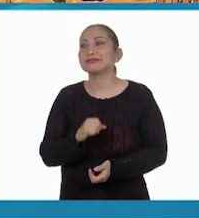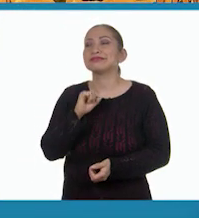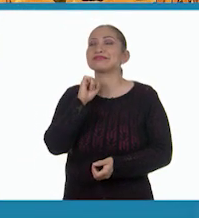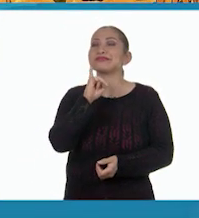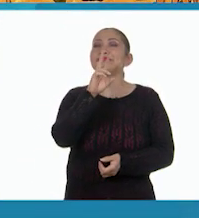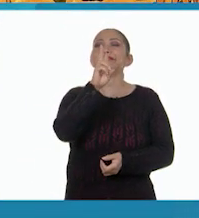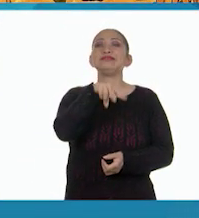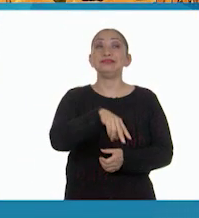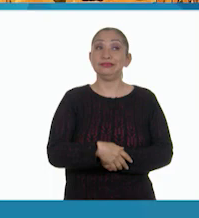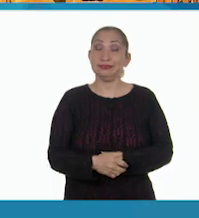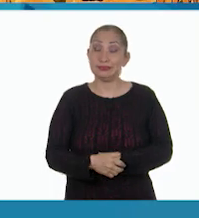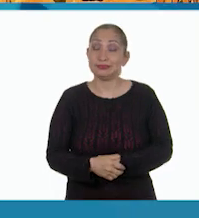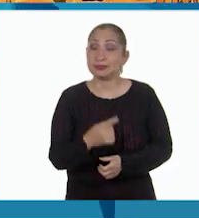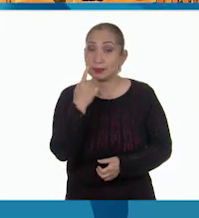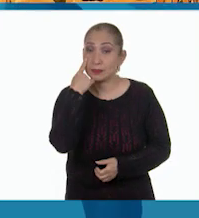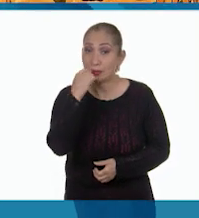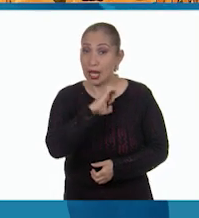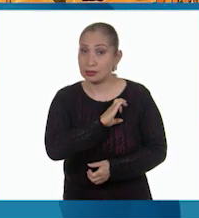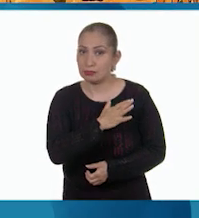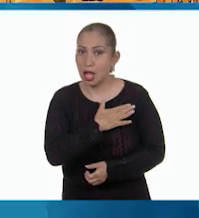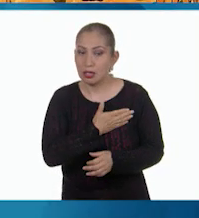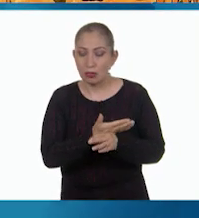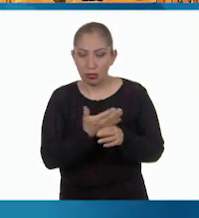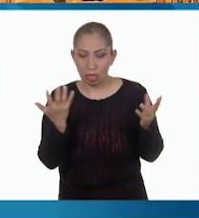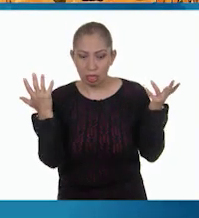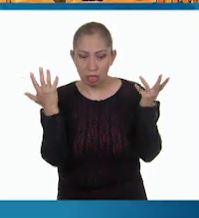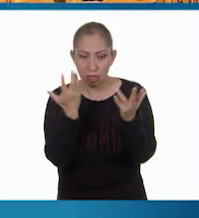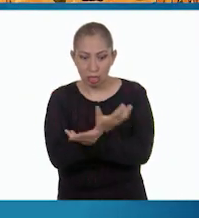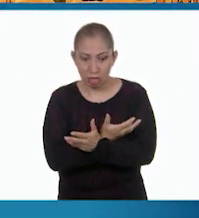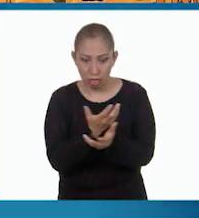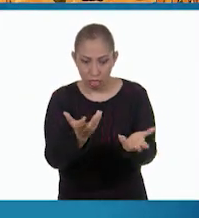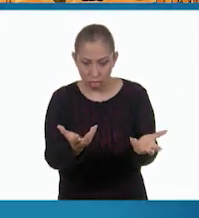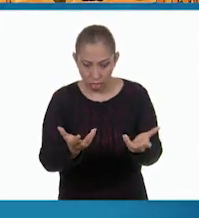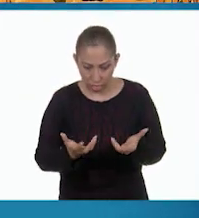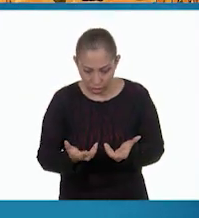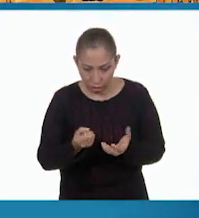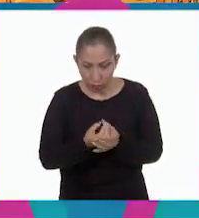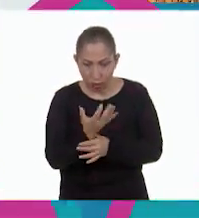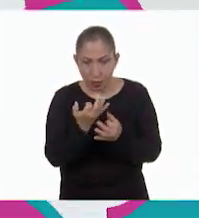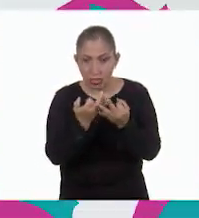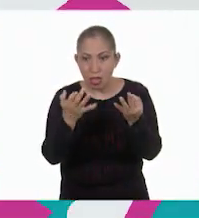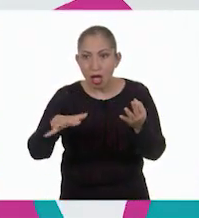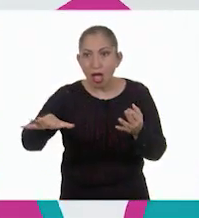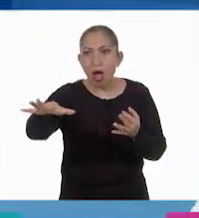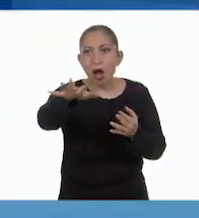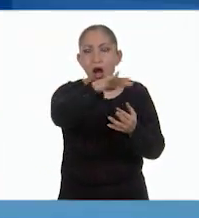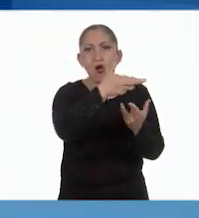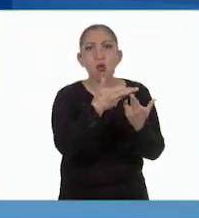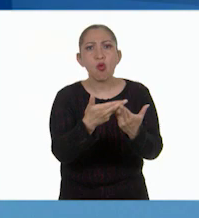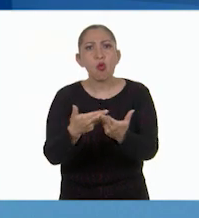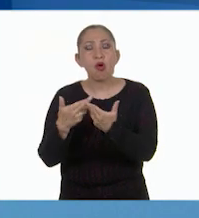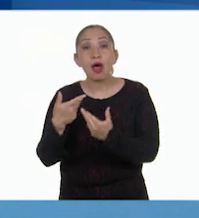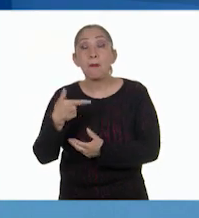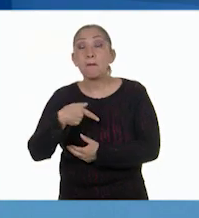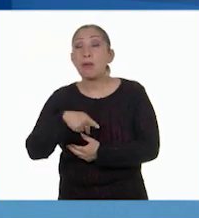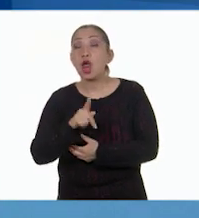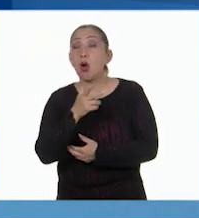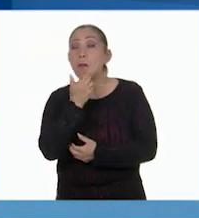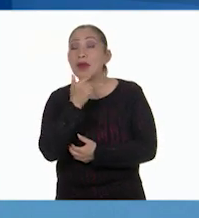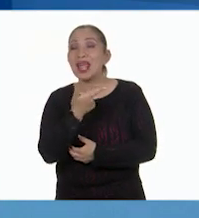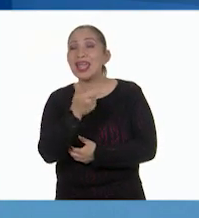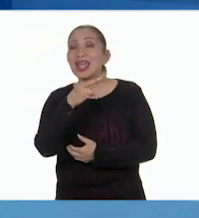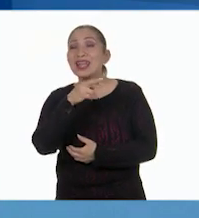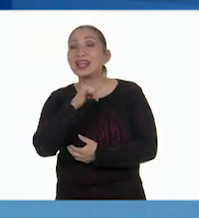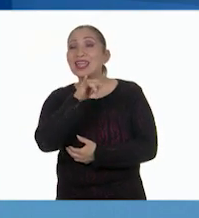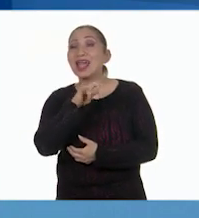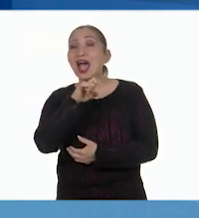Exactamente. De hecho, los españoles estaban muy impresionados con la riqueza de las nuevas tierras. Sin embargo, Grijalva decidió que era